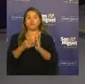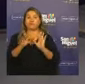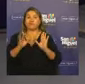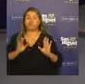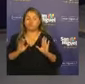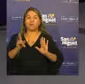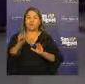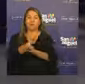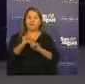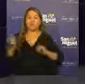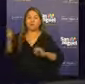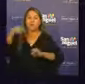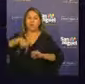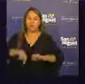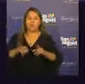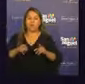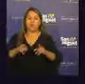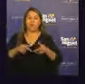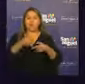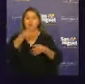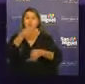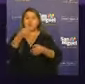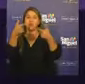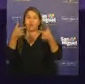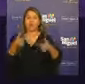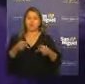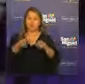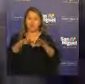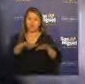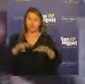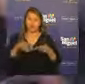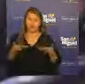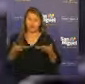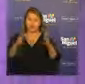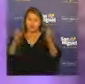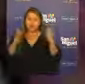de participar, deseándonos, por cierto, éxito en esta actividad.